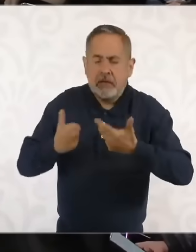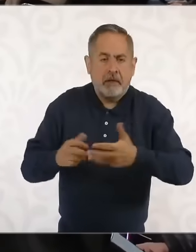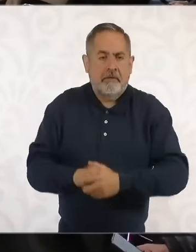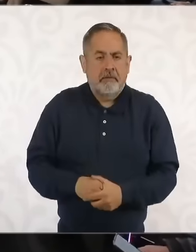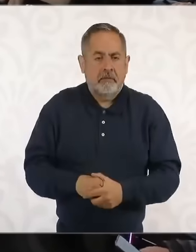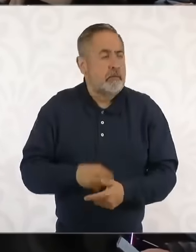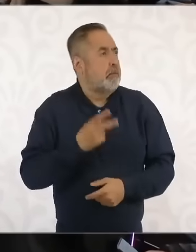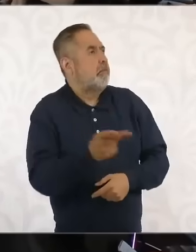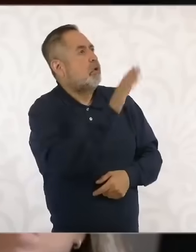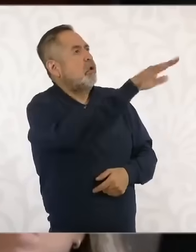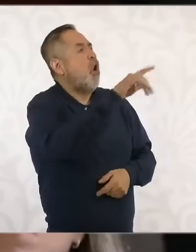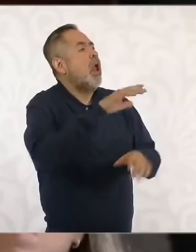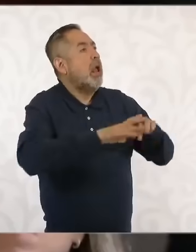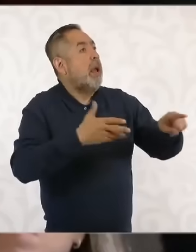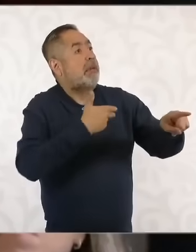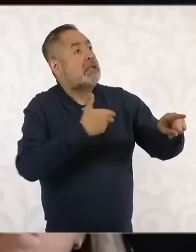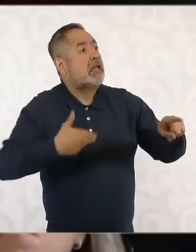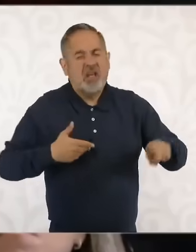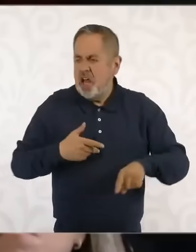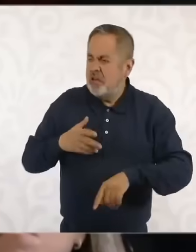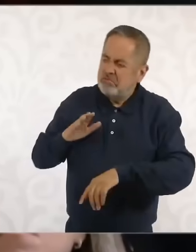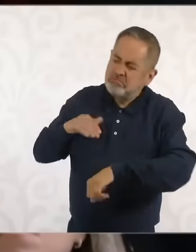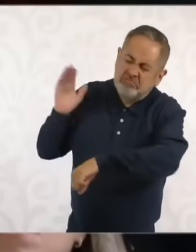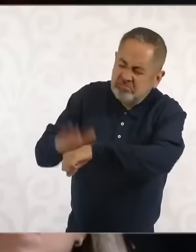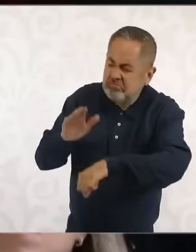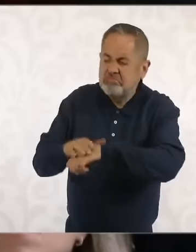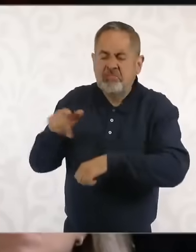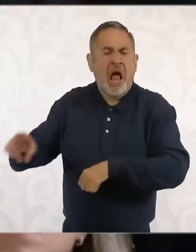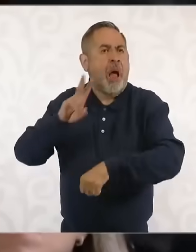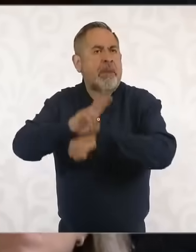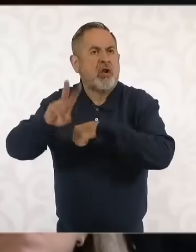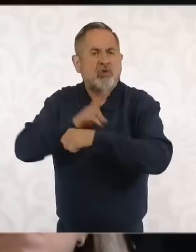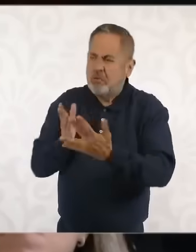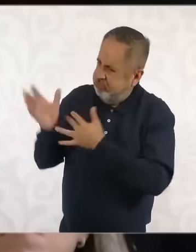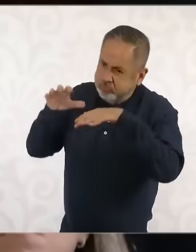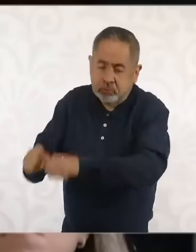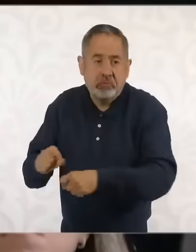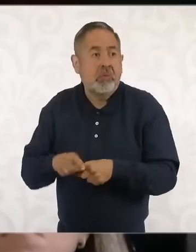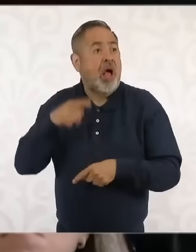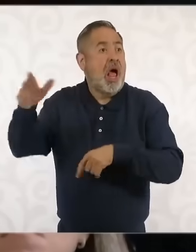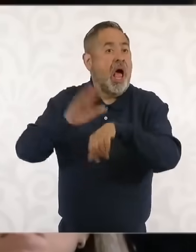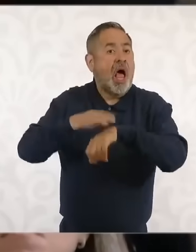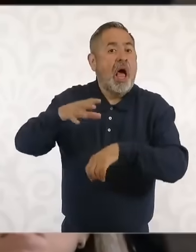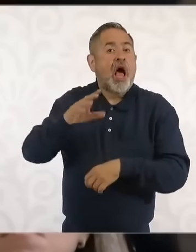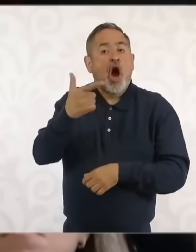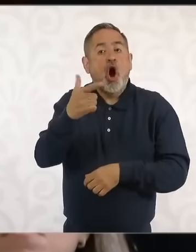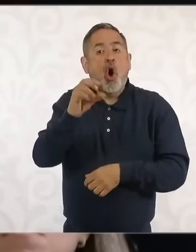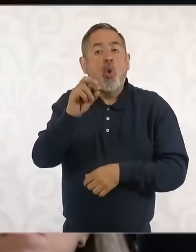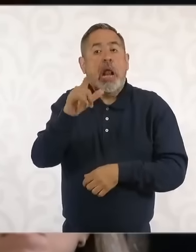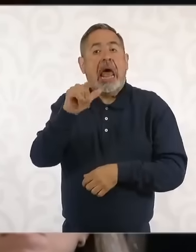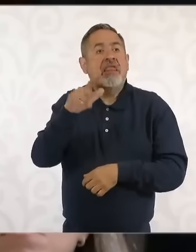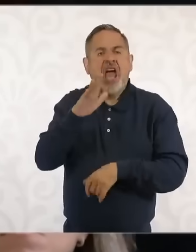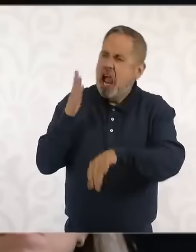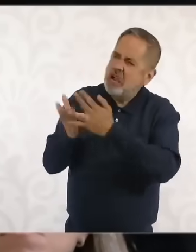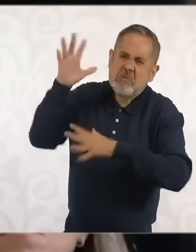Venezuela, ha amenazado a Dinamarca con hacerse de Groenlandia, ha amenazado con hacerse del poder del Canal de Panamá, amenazó a